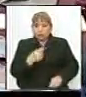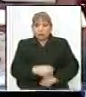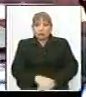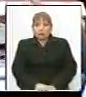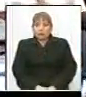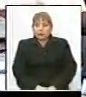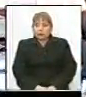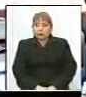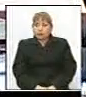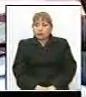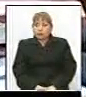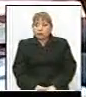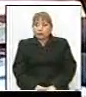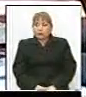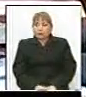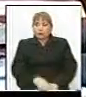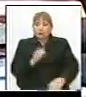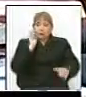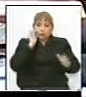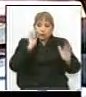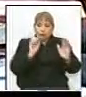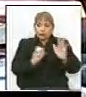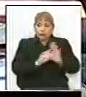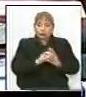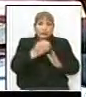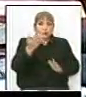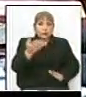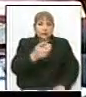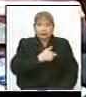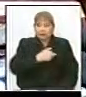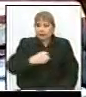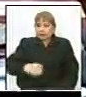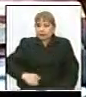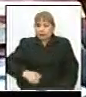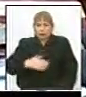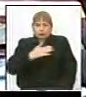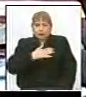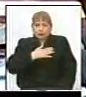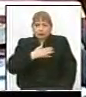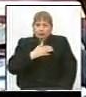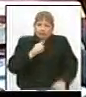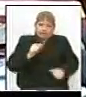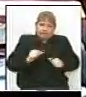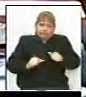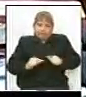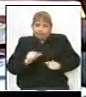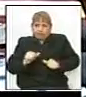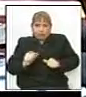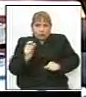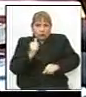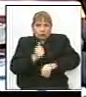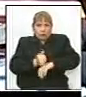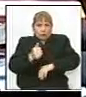congresistas. Por ejemplo, presidente, a mí la duda que me queda es que no hay un mea culpa